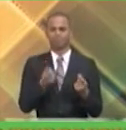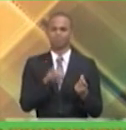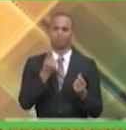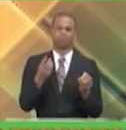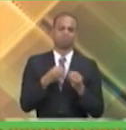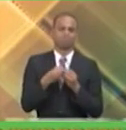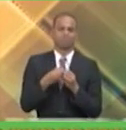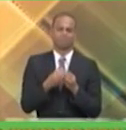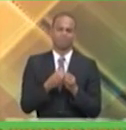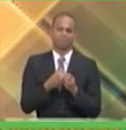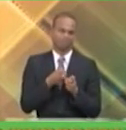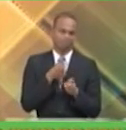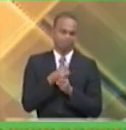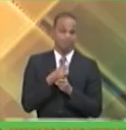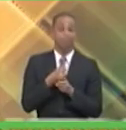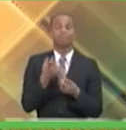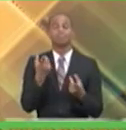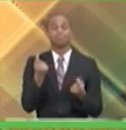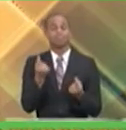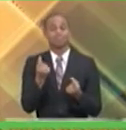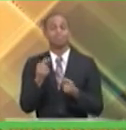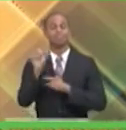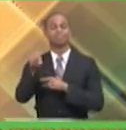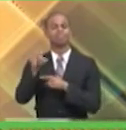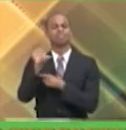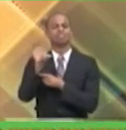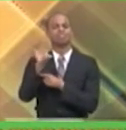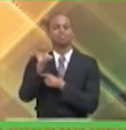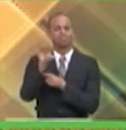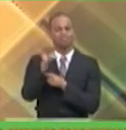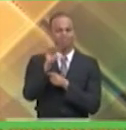más complejas, como usted menciona, porque ya ahí